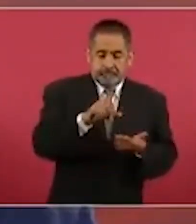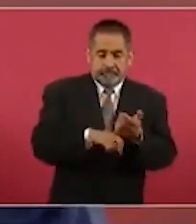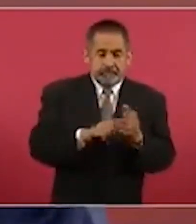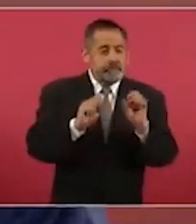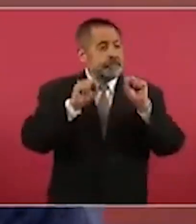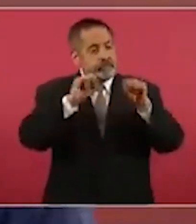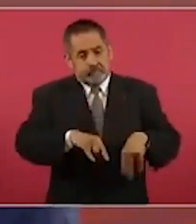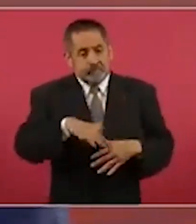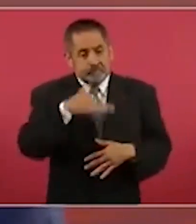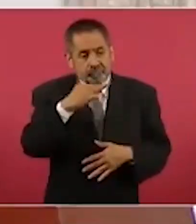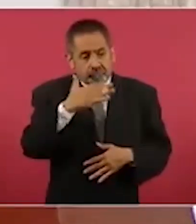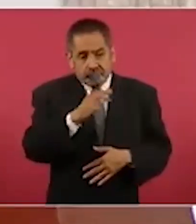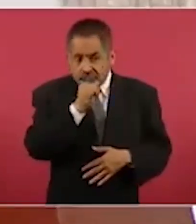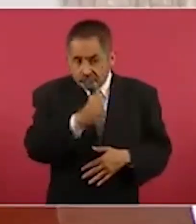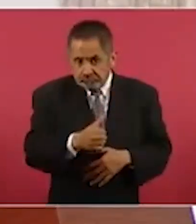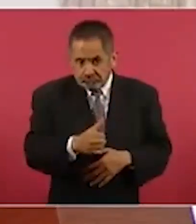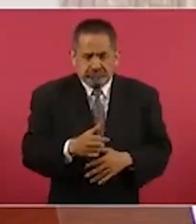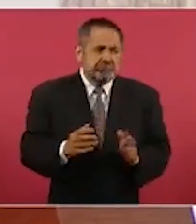corrupción,